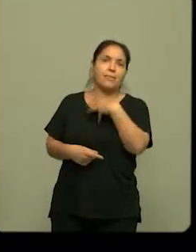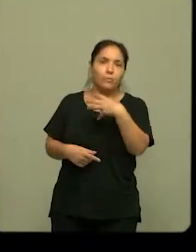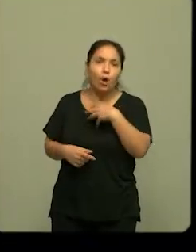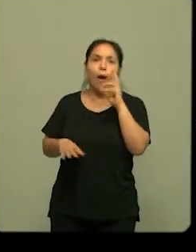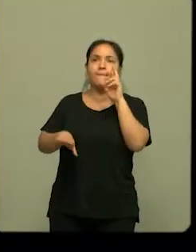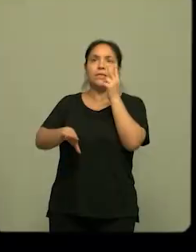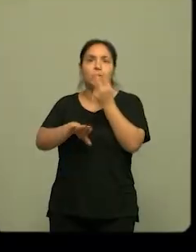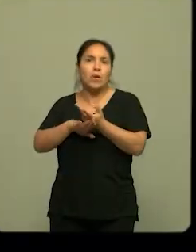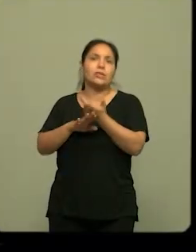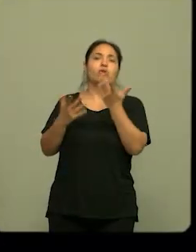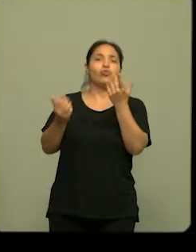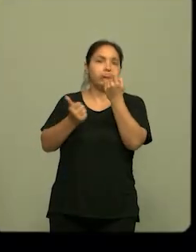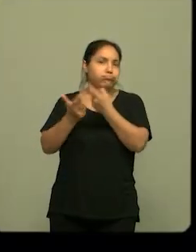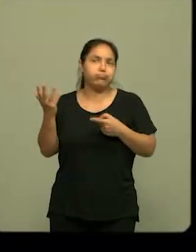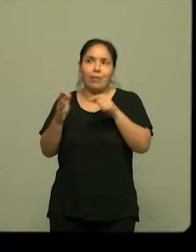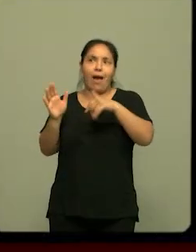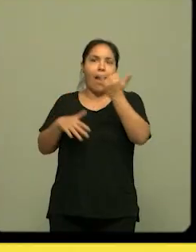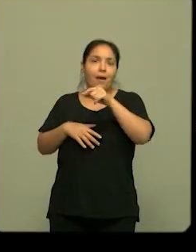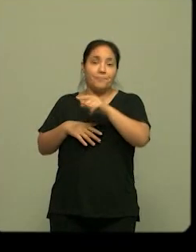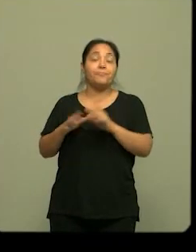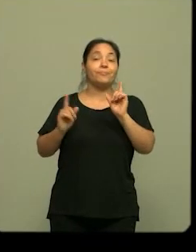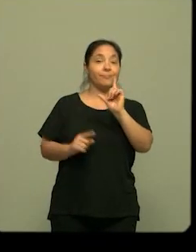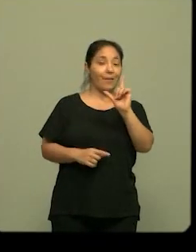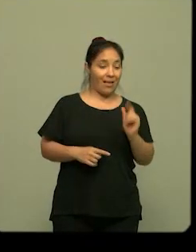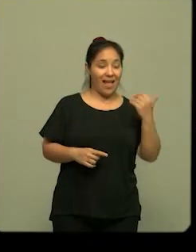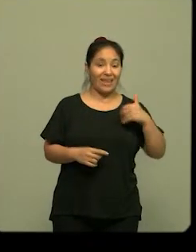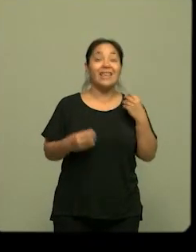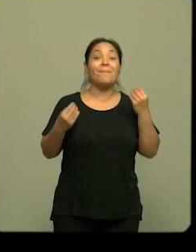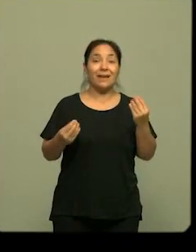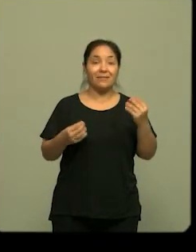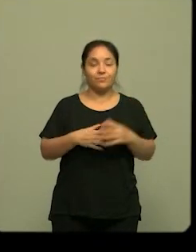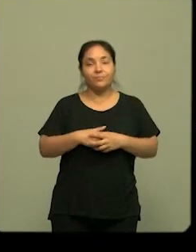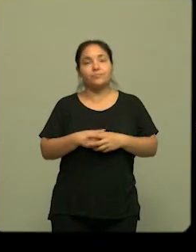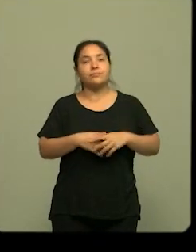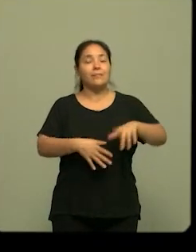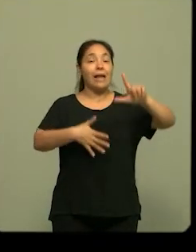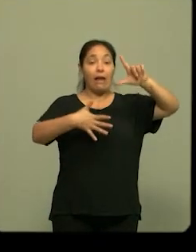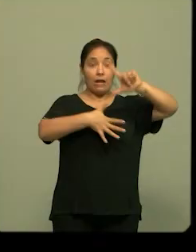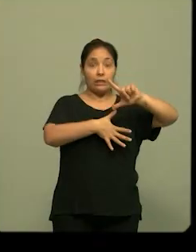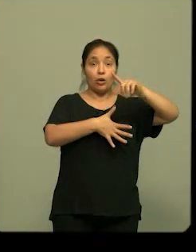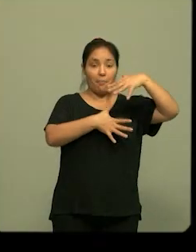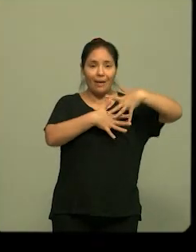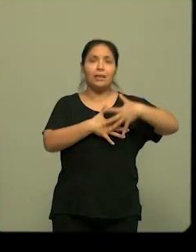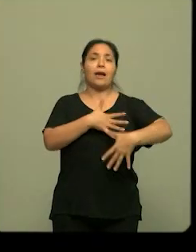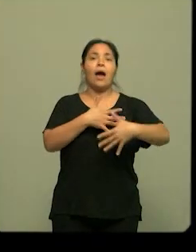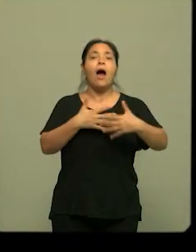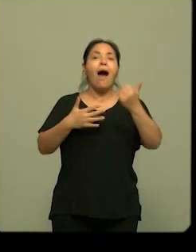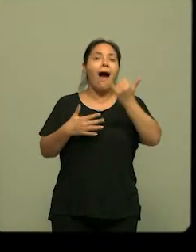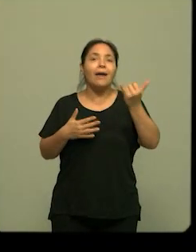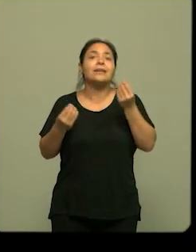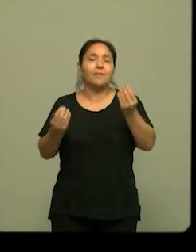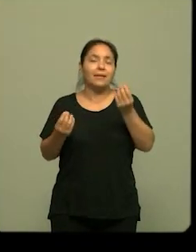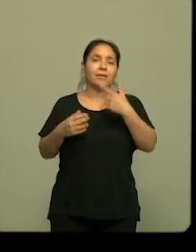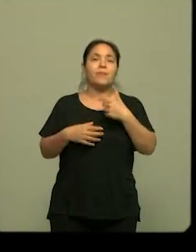visibilización, de campañas. A nosotros lo que nos pasa es que en Latinoamérica tenemos una realidad de inflación,